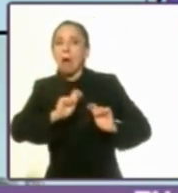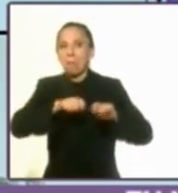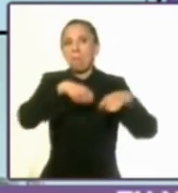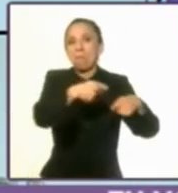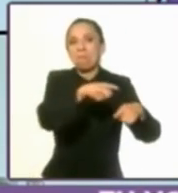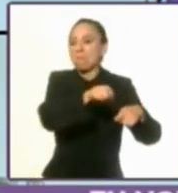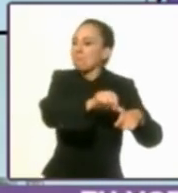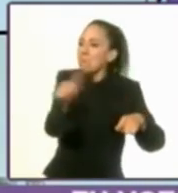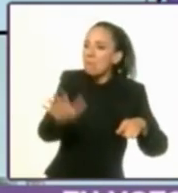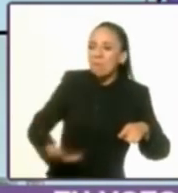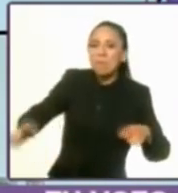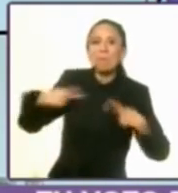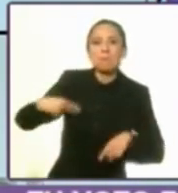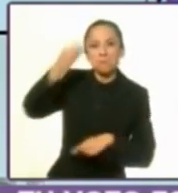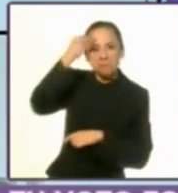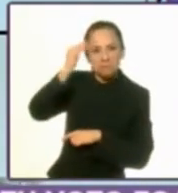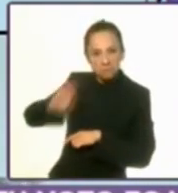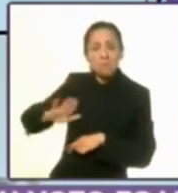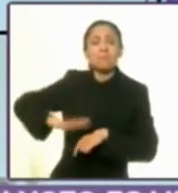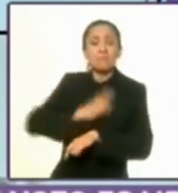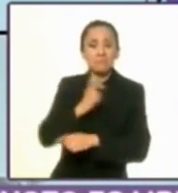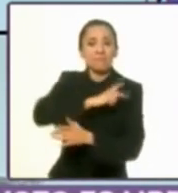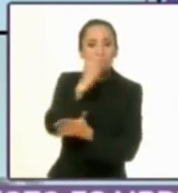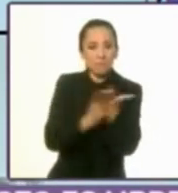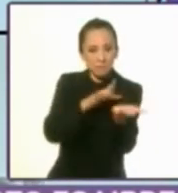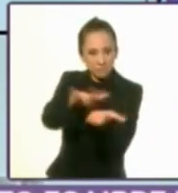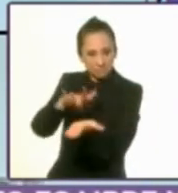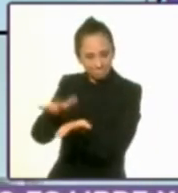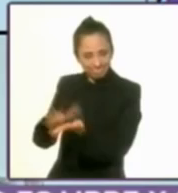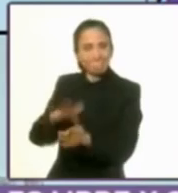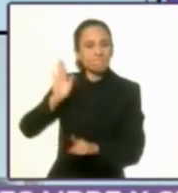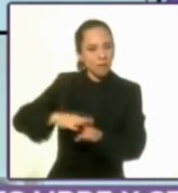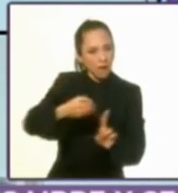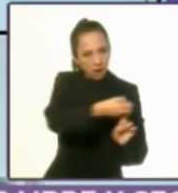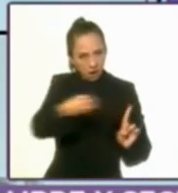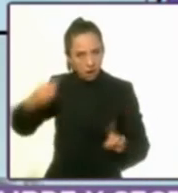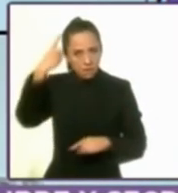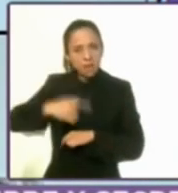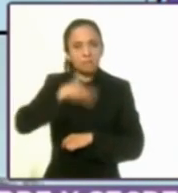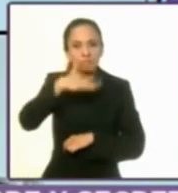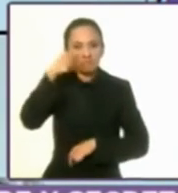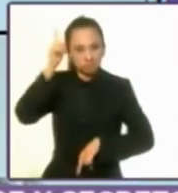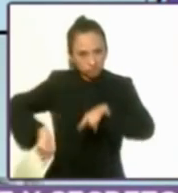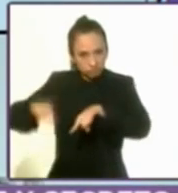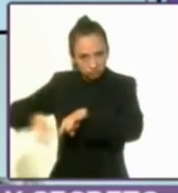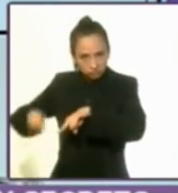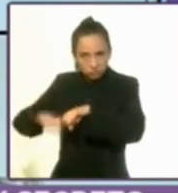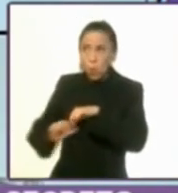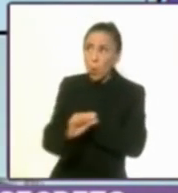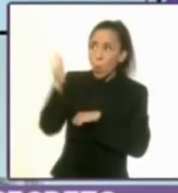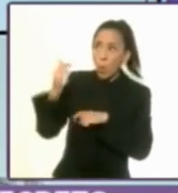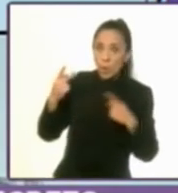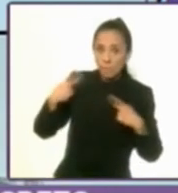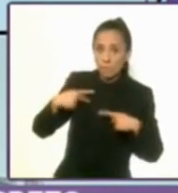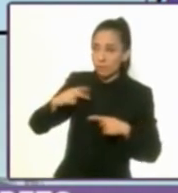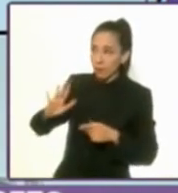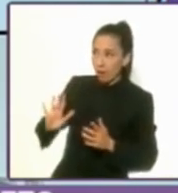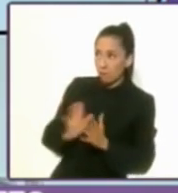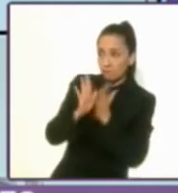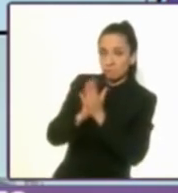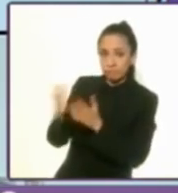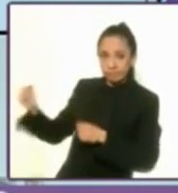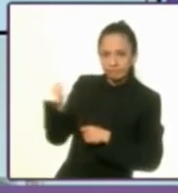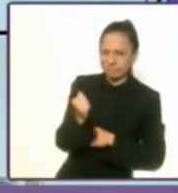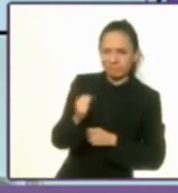vamos a ordenar los programas sociales para acabar con la corrupción y acabar con los intermediarios y la burocracia pero además voy a acabar